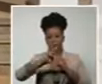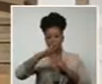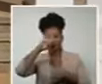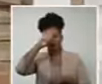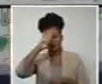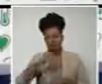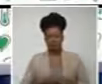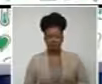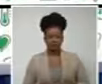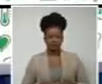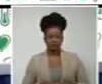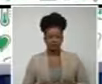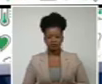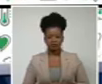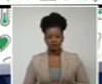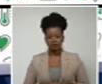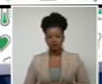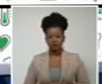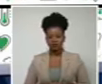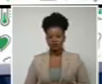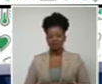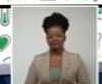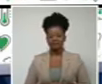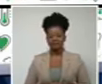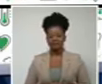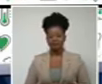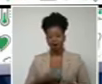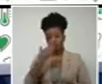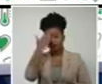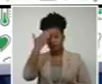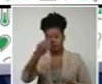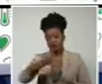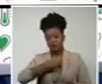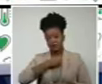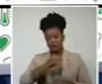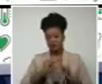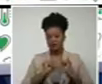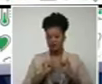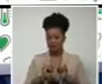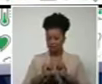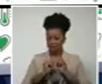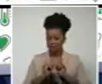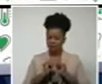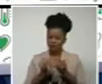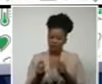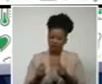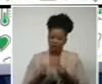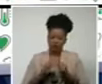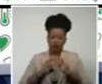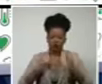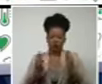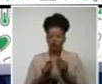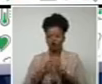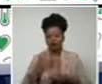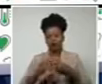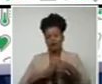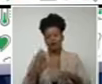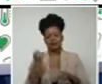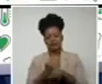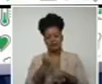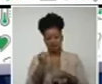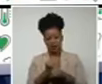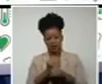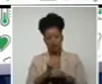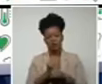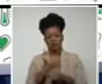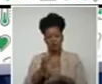Cubana. Gracias a la periodista Belkis Pérez Cruz por acercarnos a cuanto se hace también en la República de Togo. Y